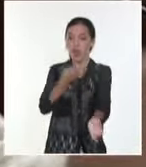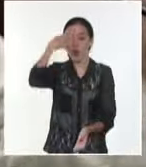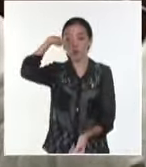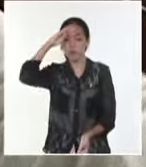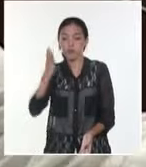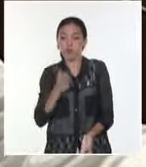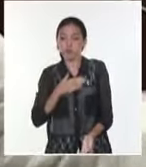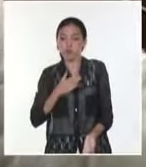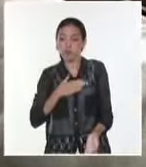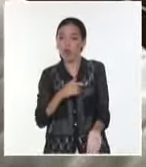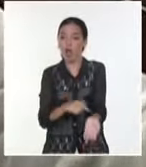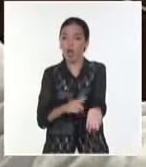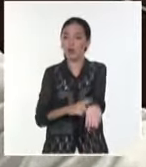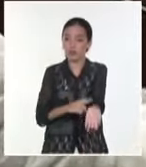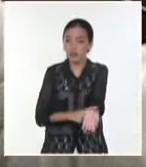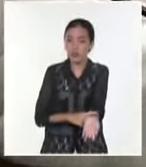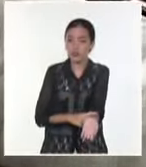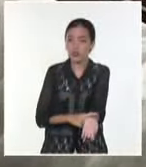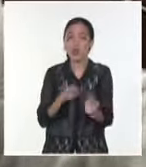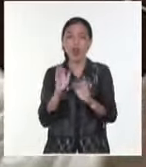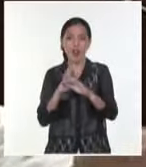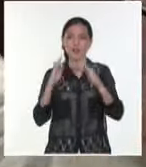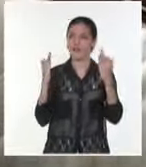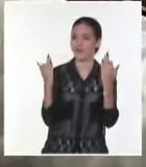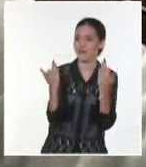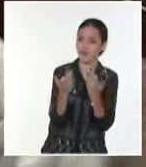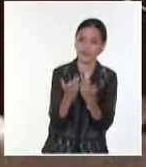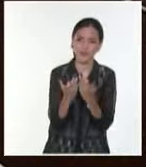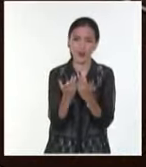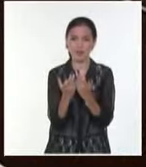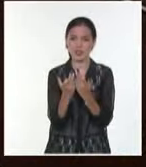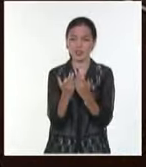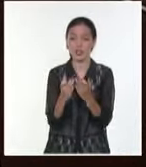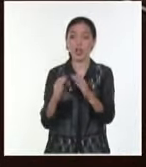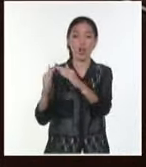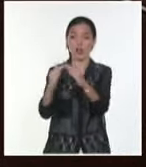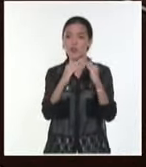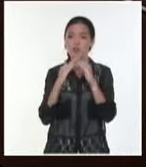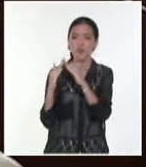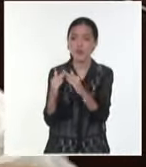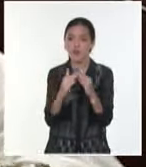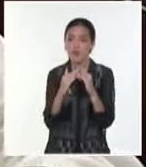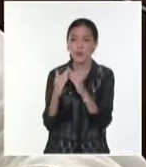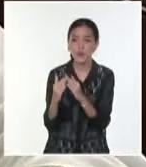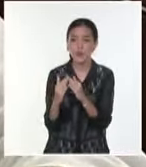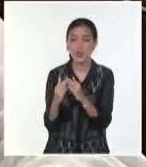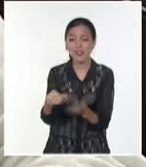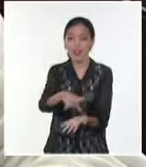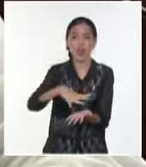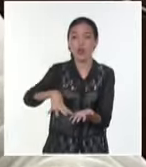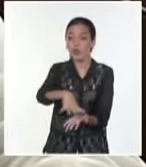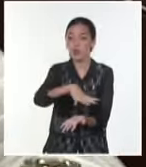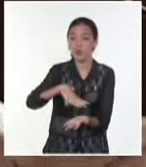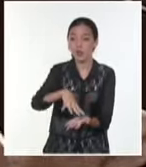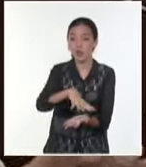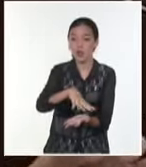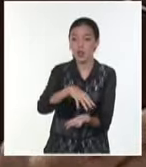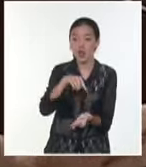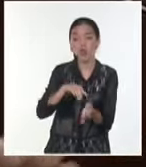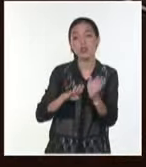tiene que estar en cada familia, en cada hogar, en cada comunidad, en cada cuadro, y será la manera en que podamos avanzar en los próximos